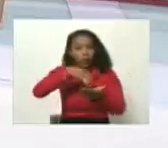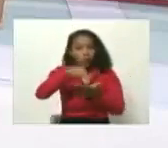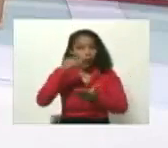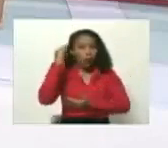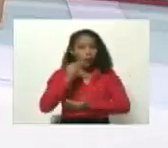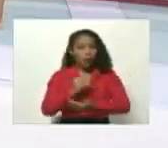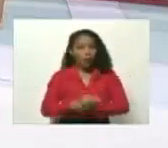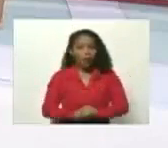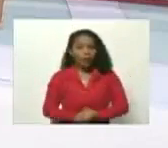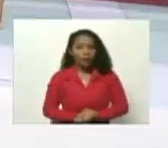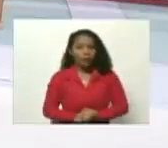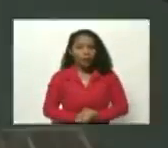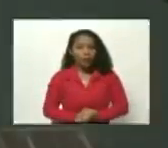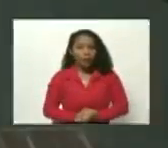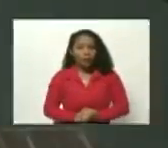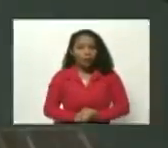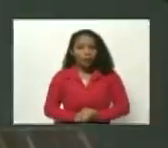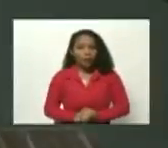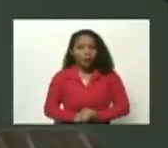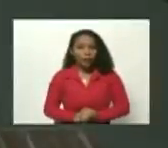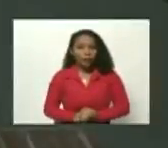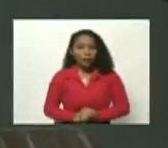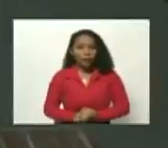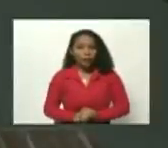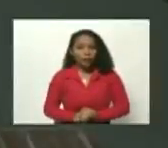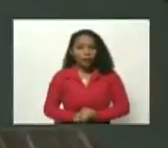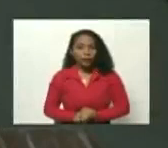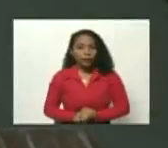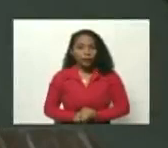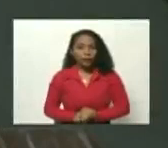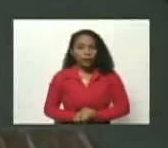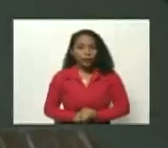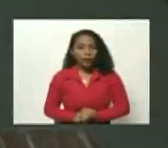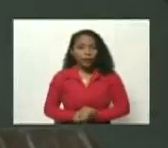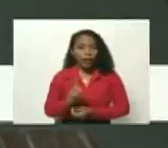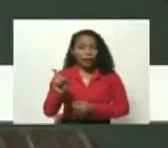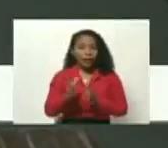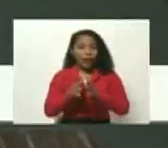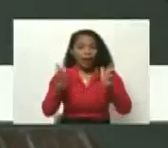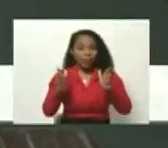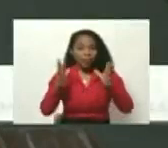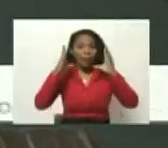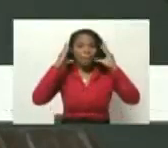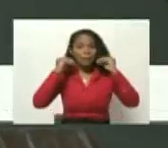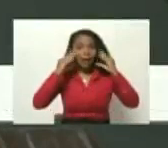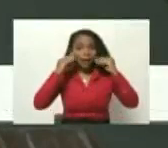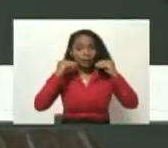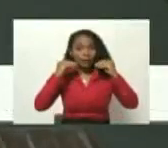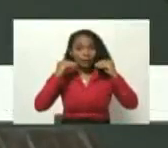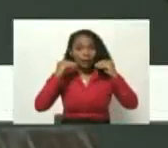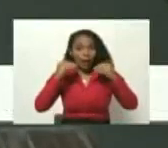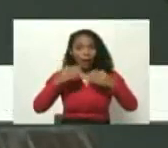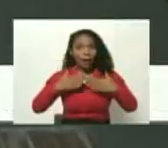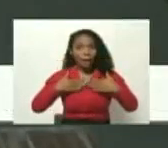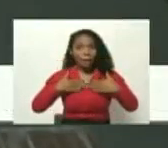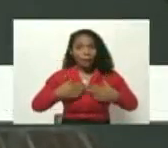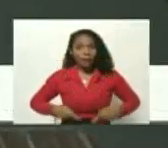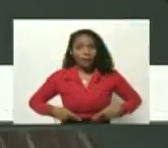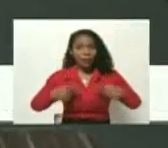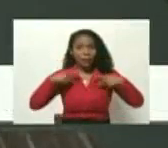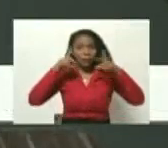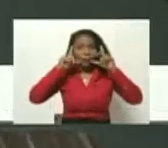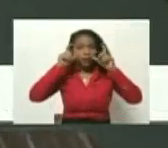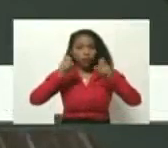Bolivariana. Yo vi, es una de las grandes experiencias que en mi vida